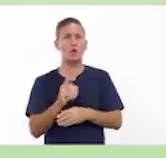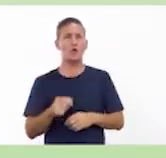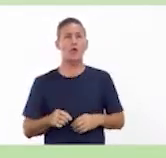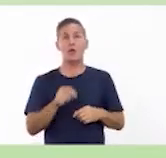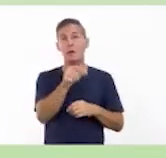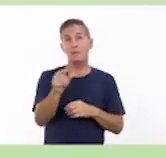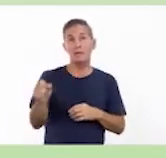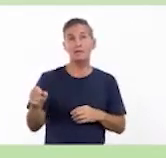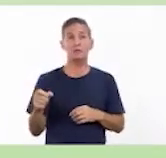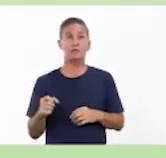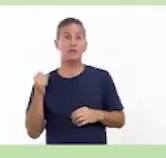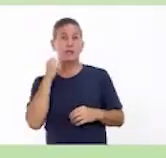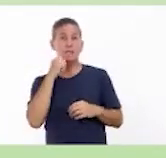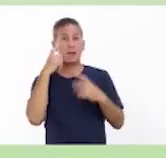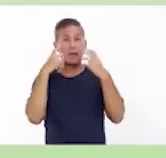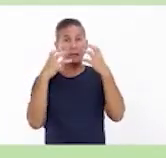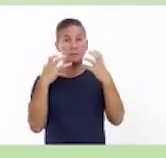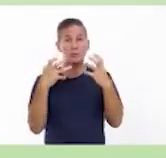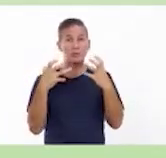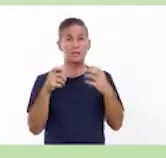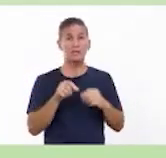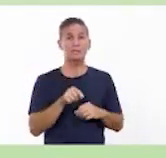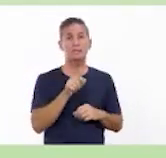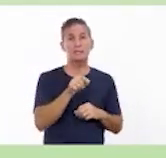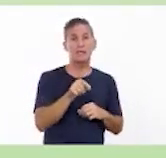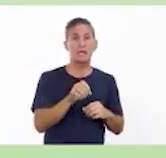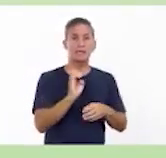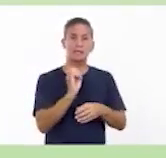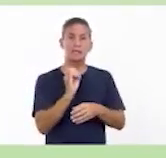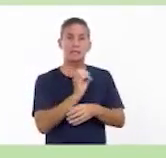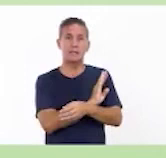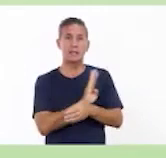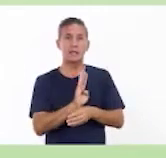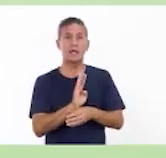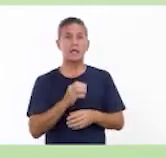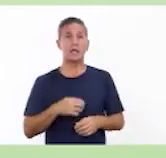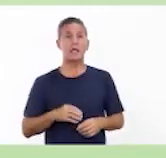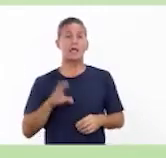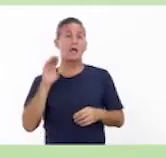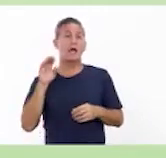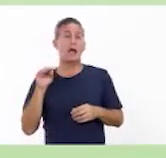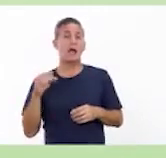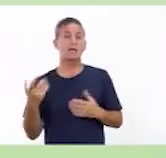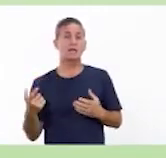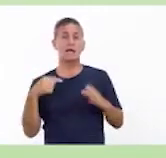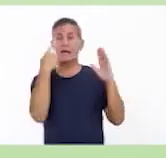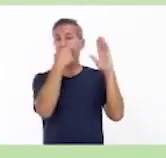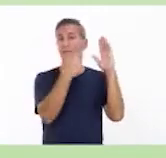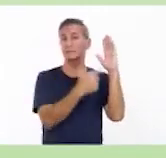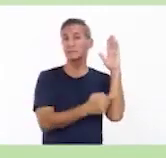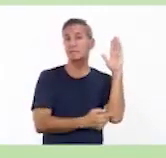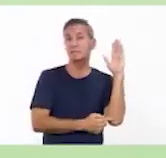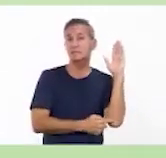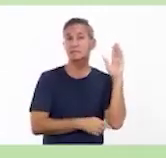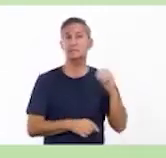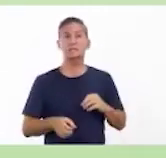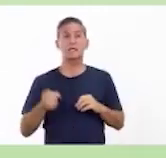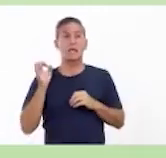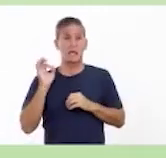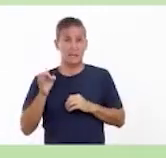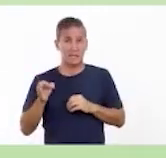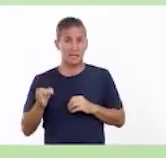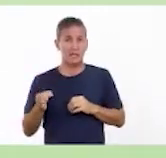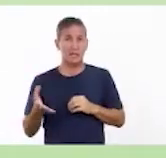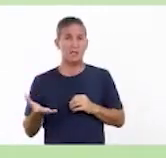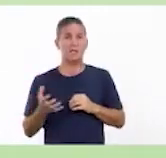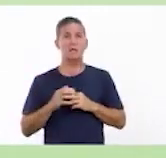Personajes principales es lo que tenemos para esta obra. Fíjense, hablamos de características